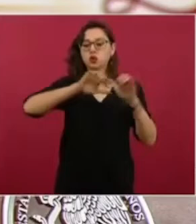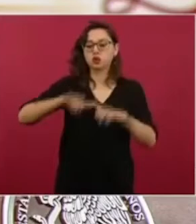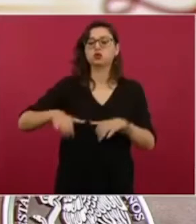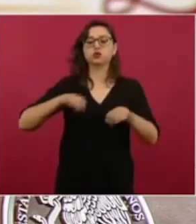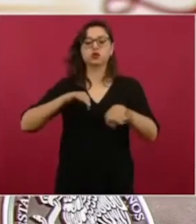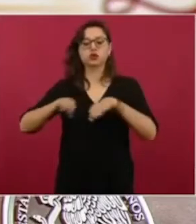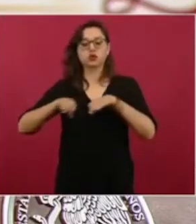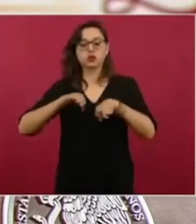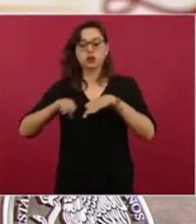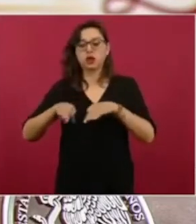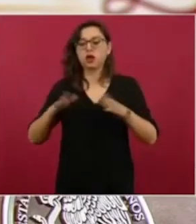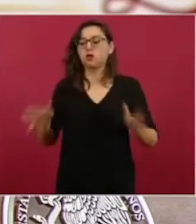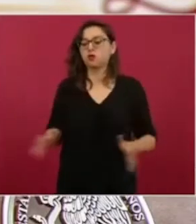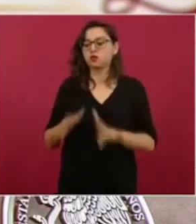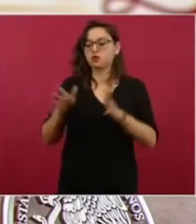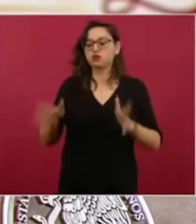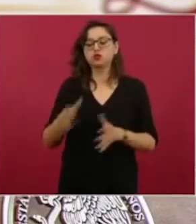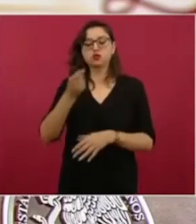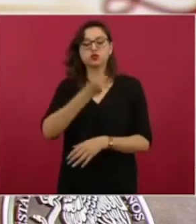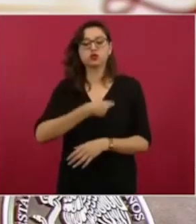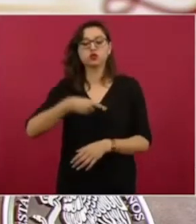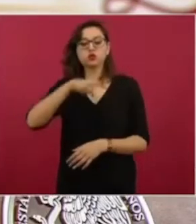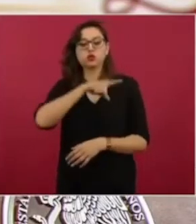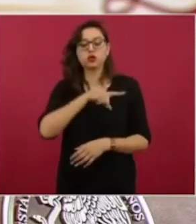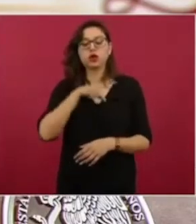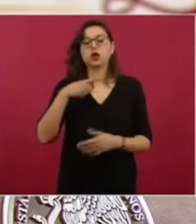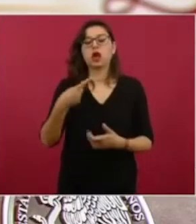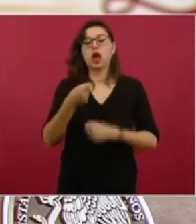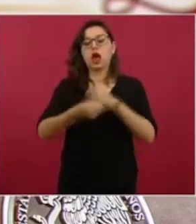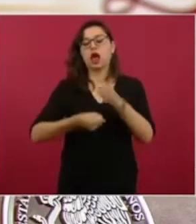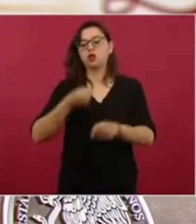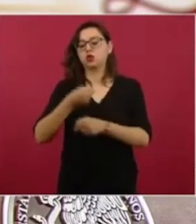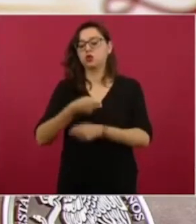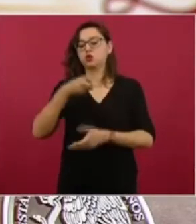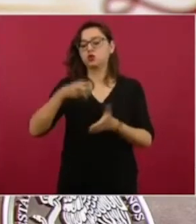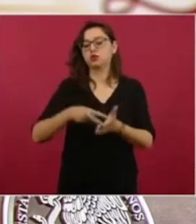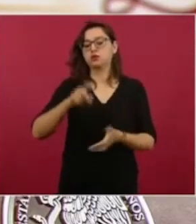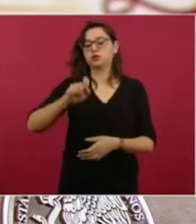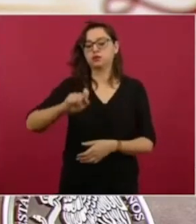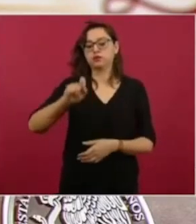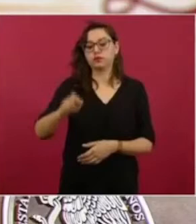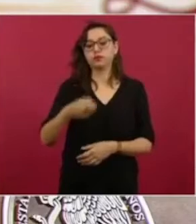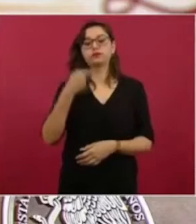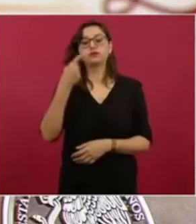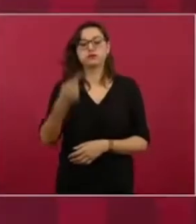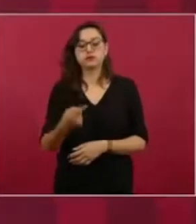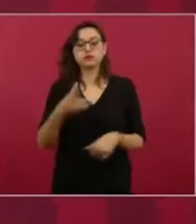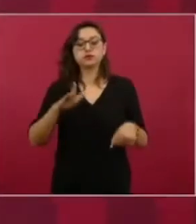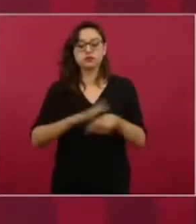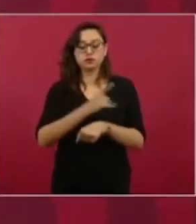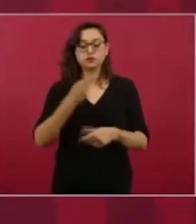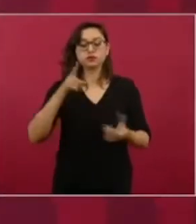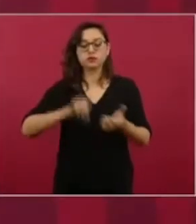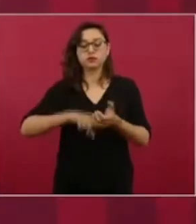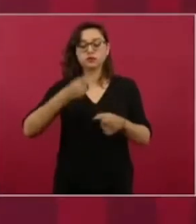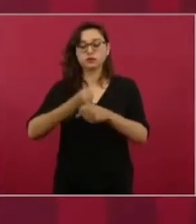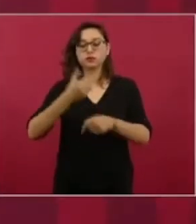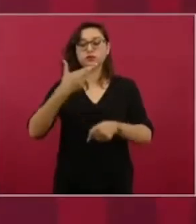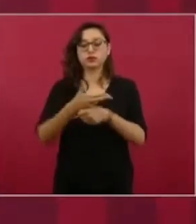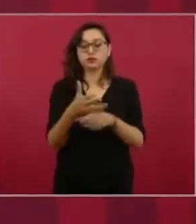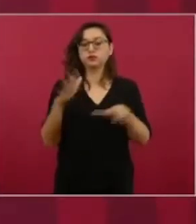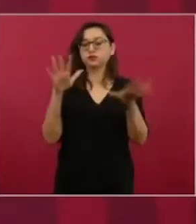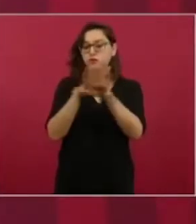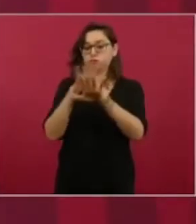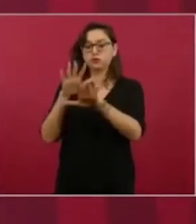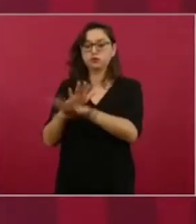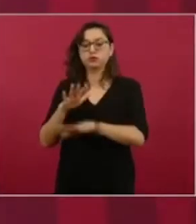de Promoción de la Salud a mitad de 2021 debido a la reestructuración de la Secretaría. Les puedo